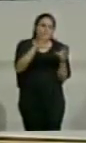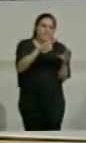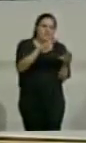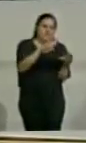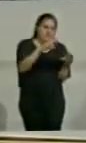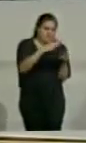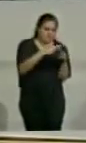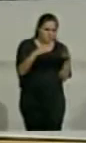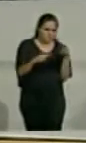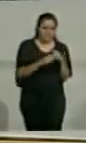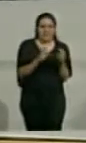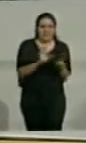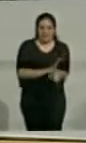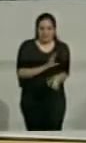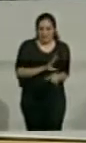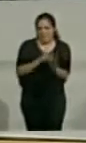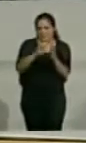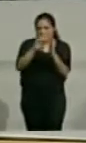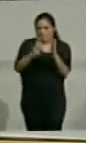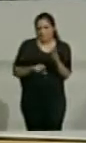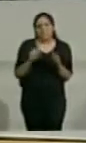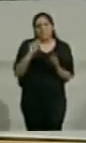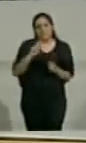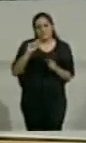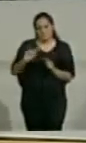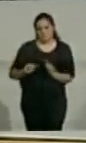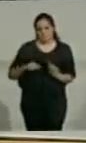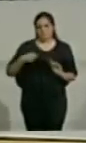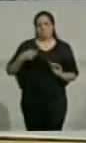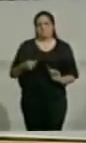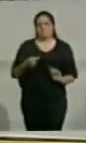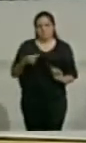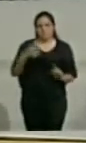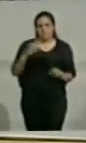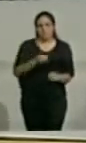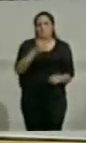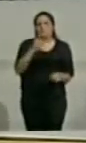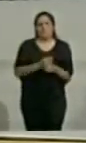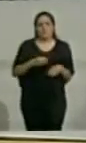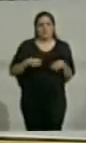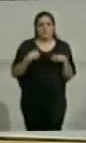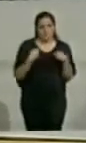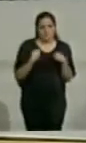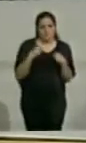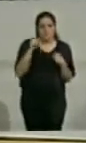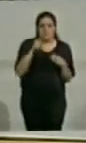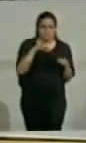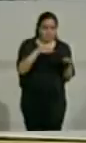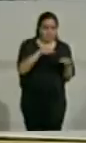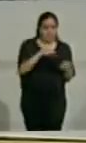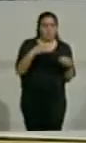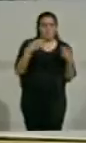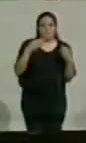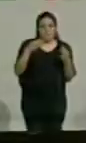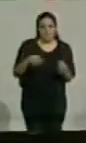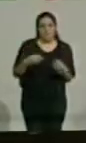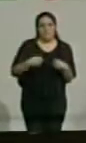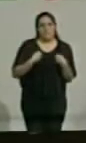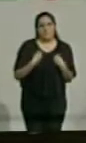vamos a traducirlos también en oportunidades de vida, de empleo y de bienestar social.